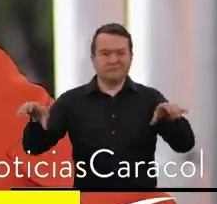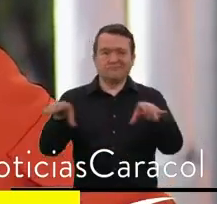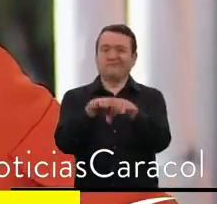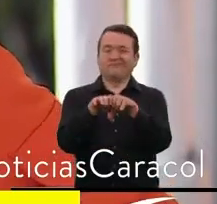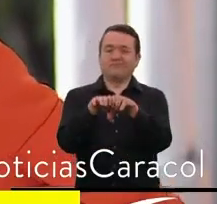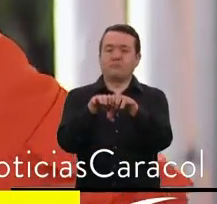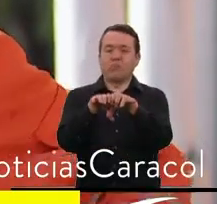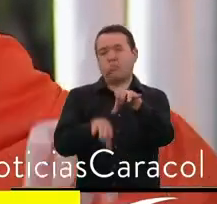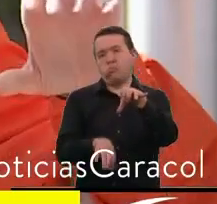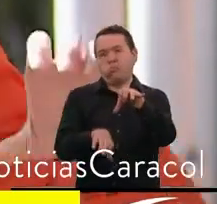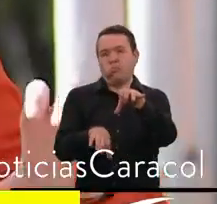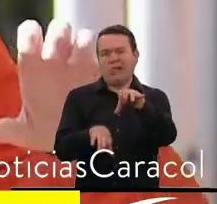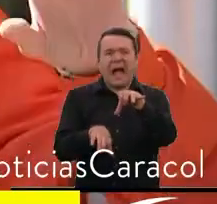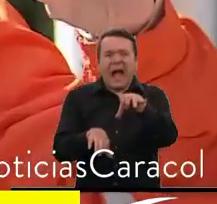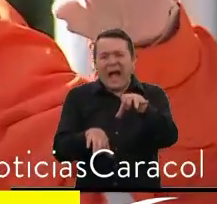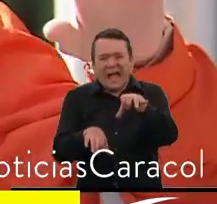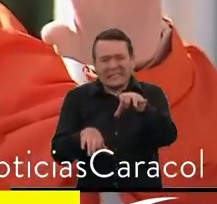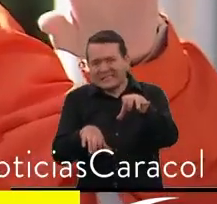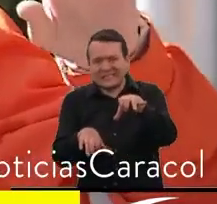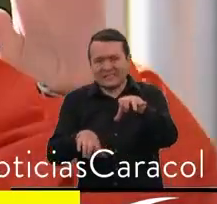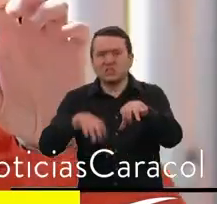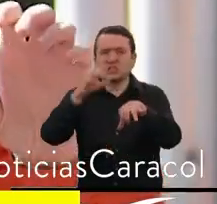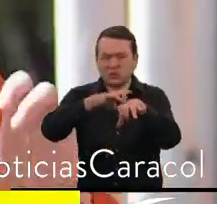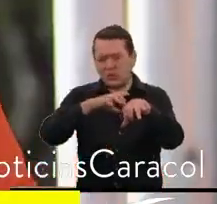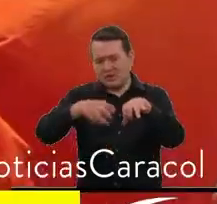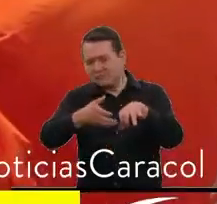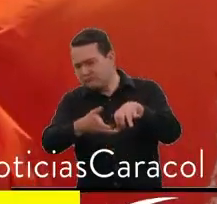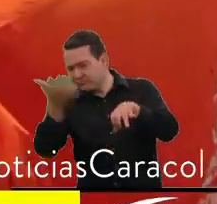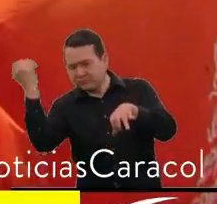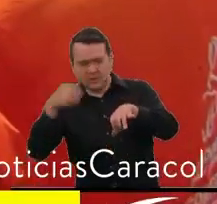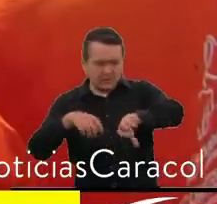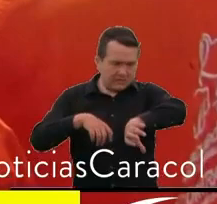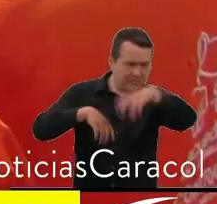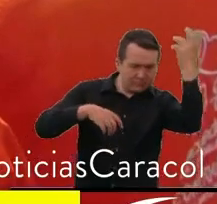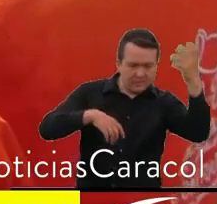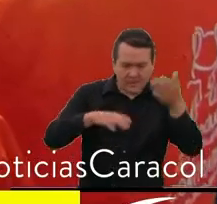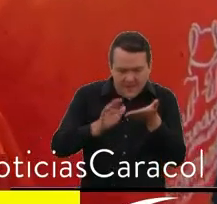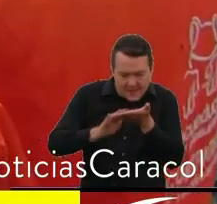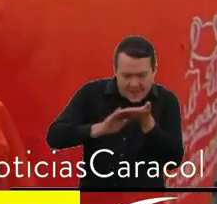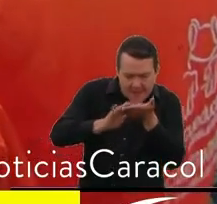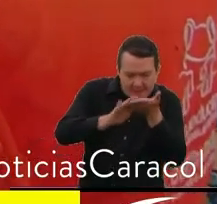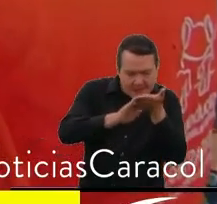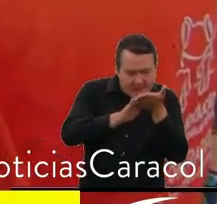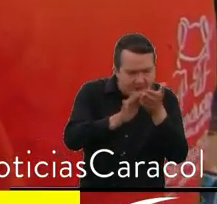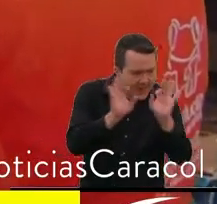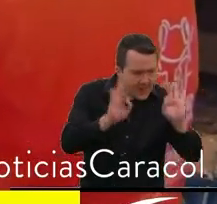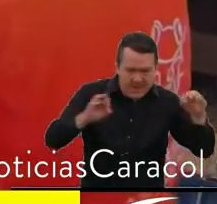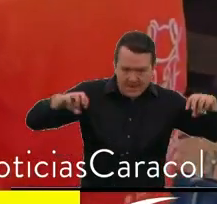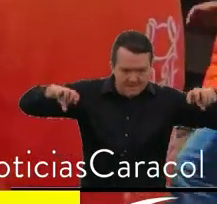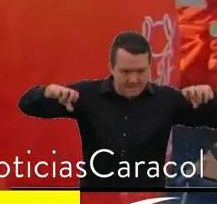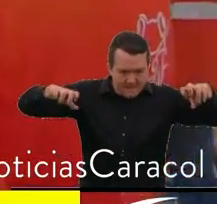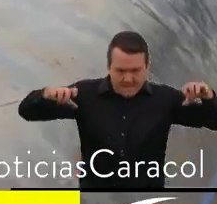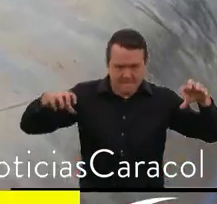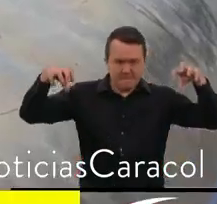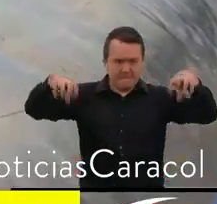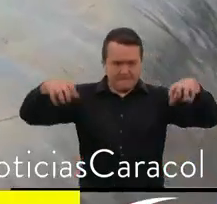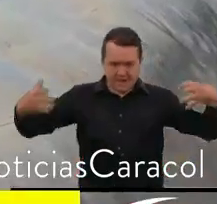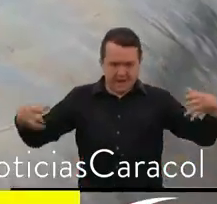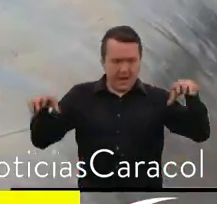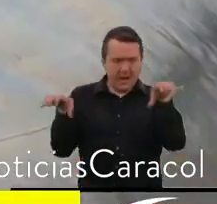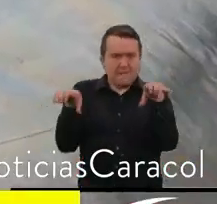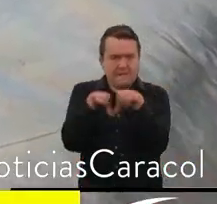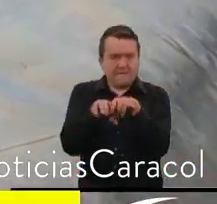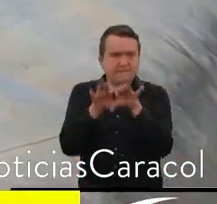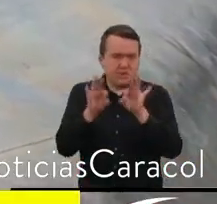nos tocó desmontar cada una de las válvulas que se habían instalado para volver a montarlas. Los ciudadanos